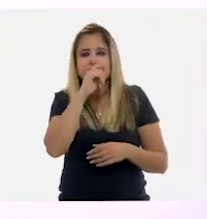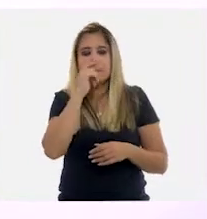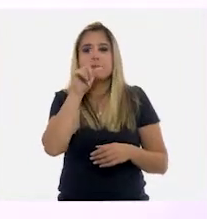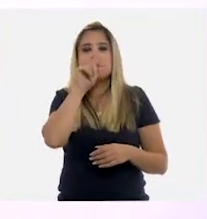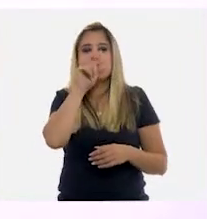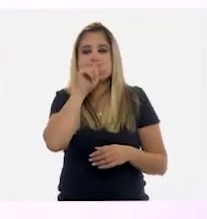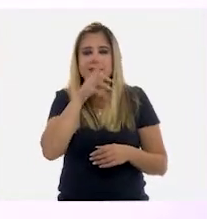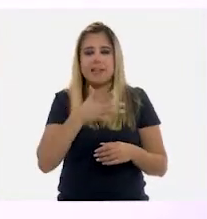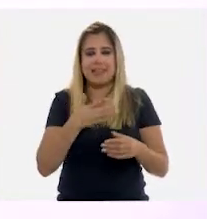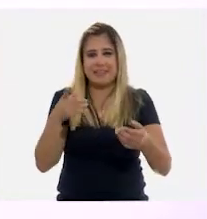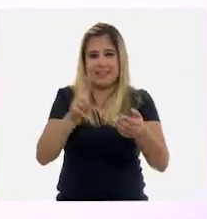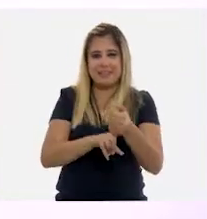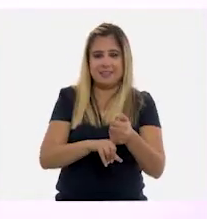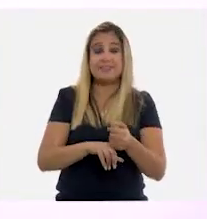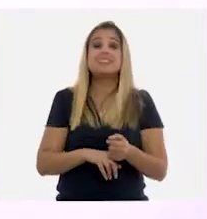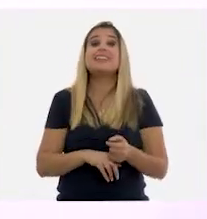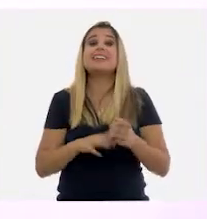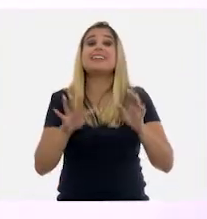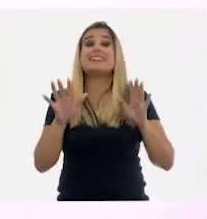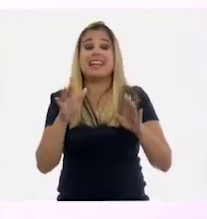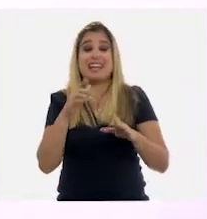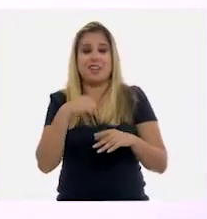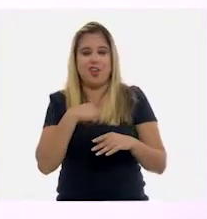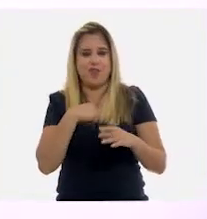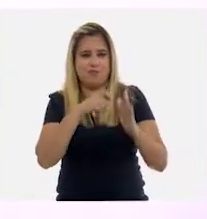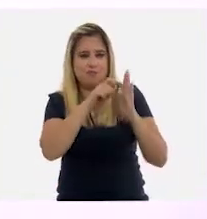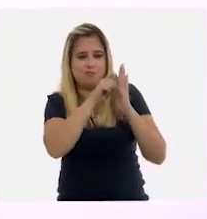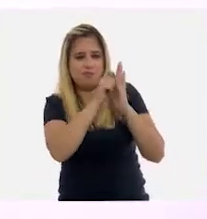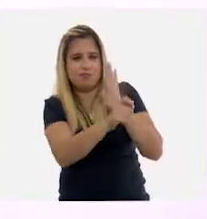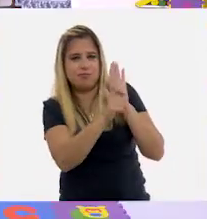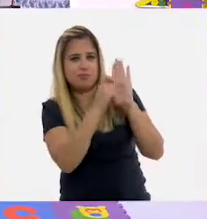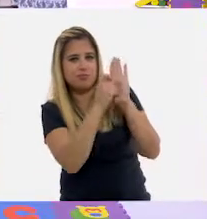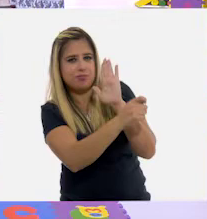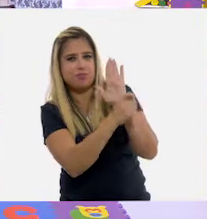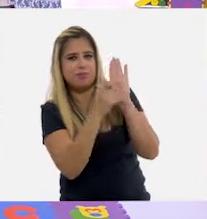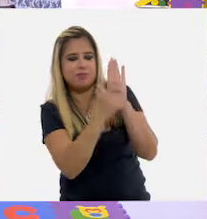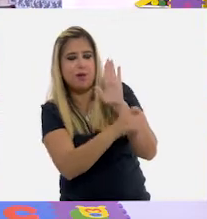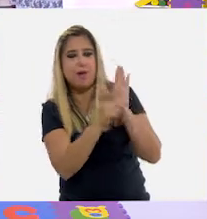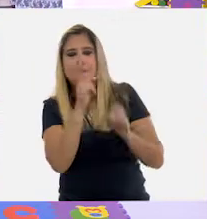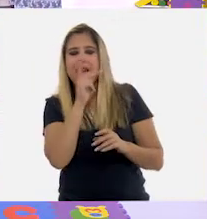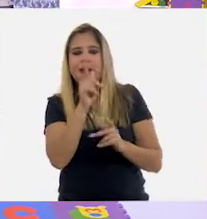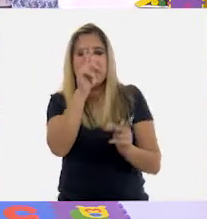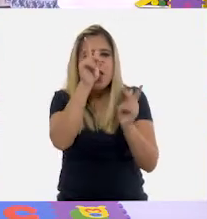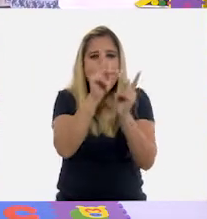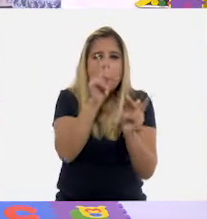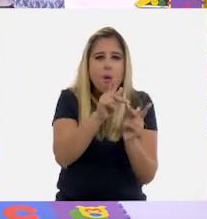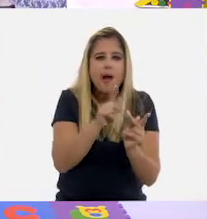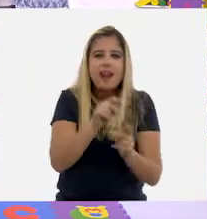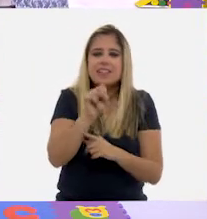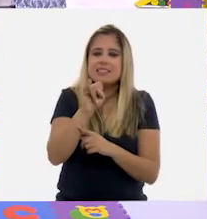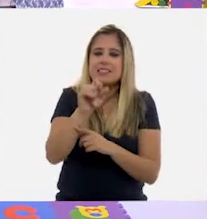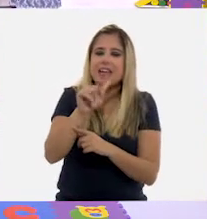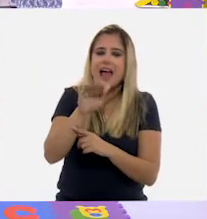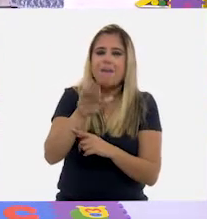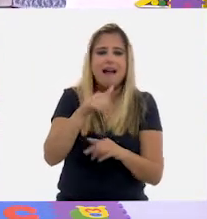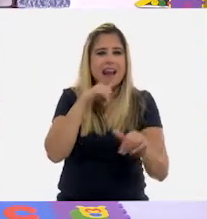pollito. Entonces voy a subrayar las sílabas.